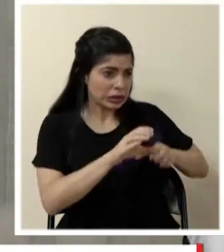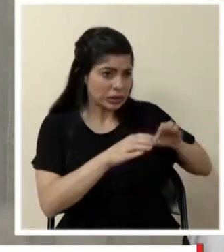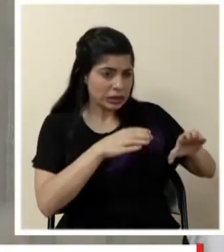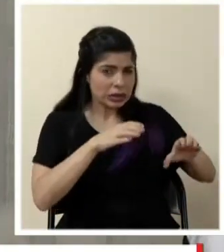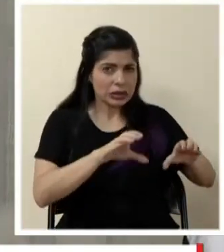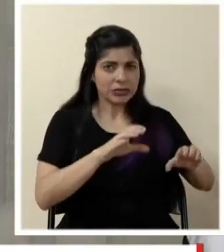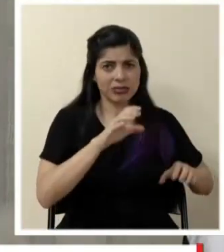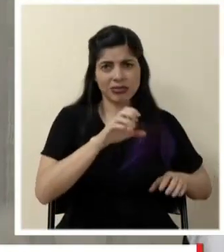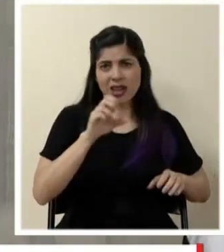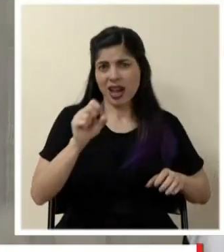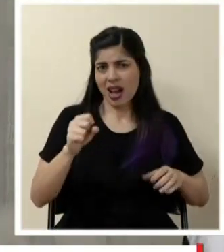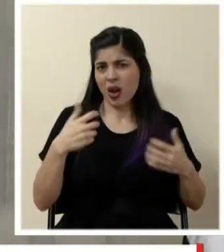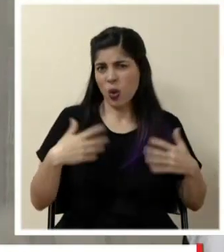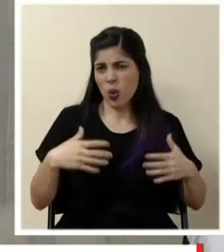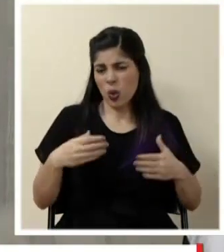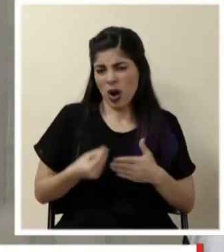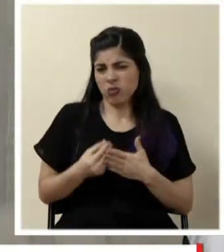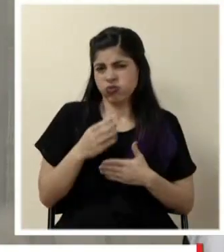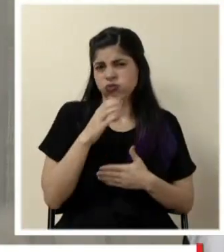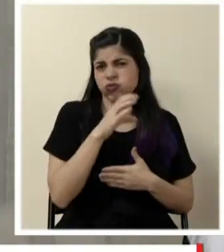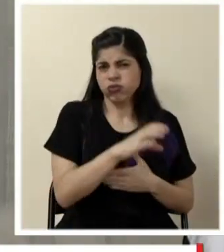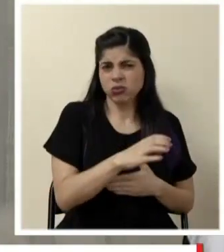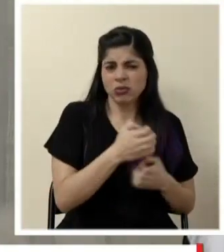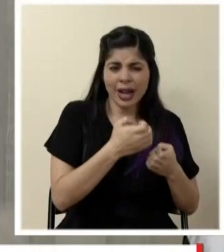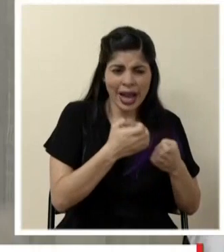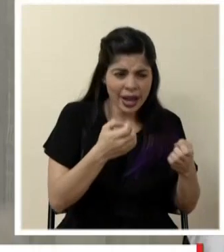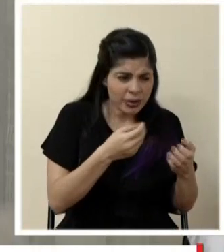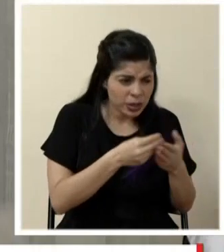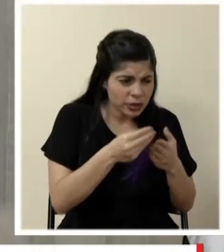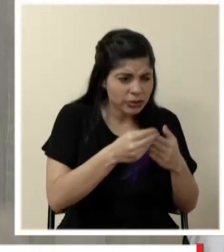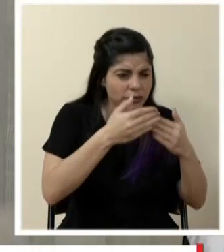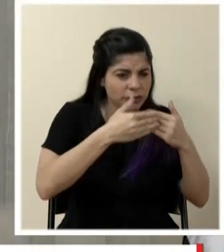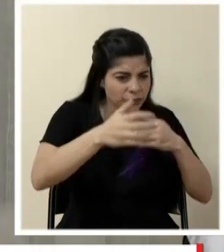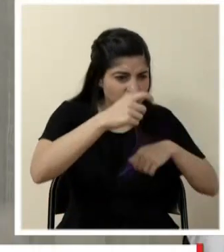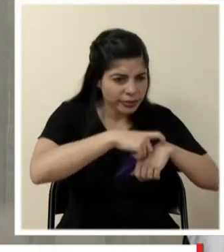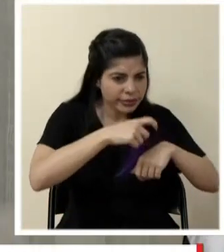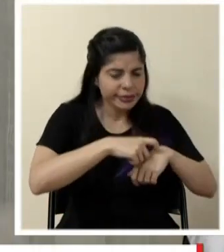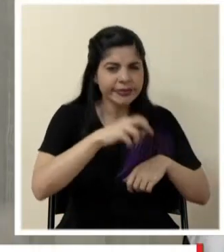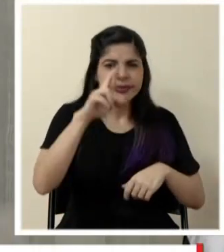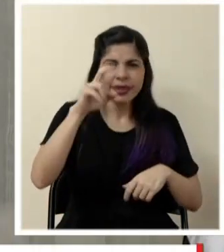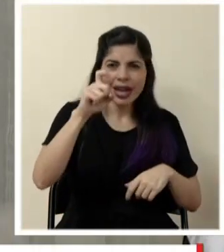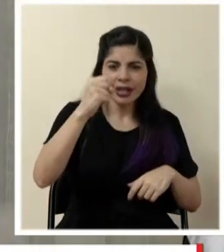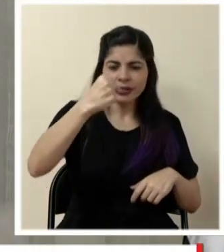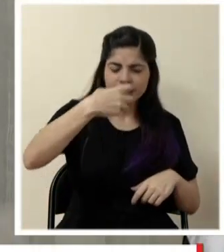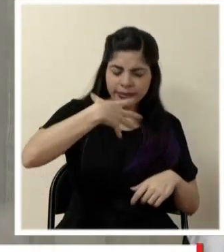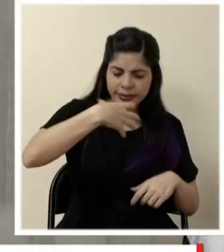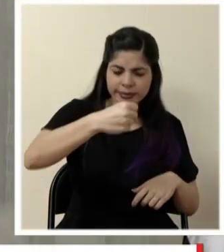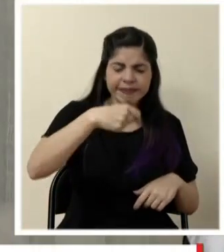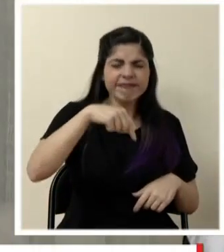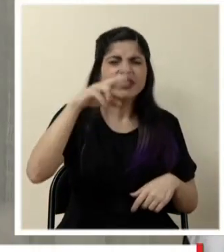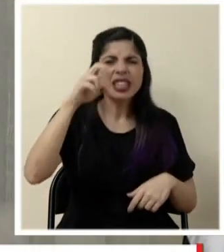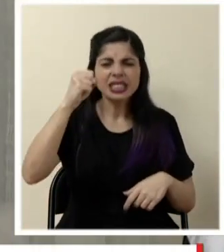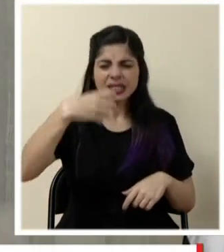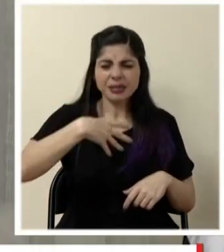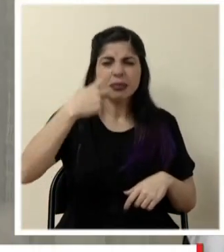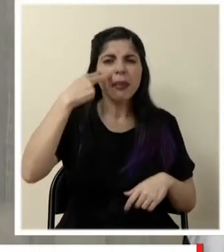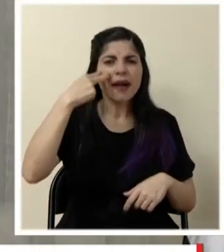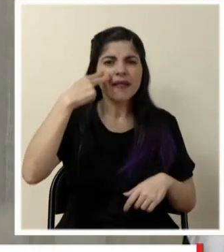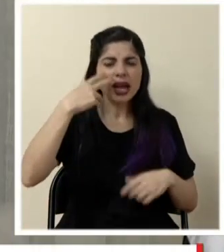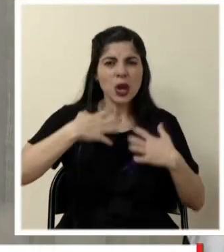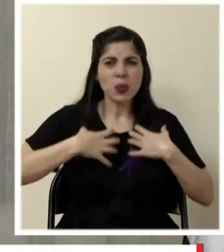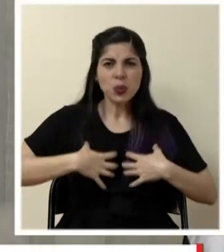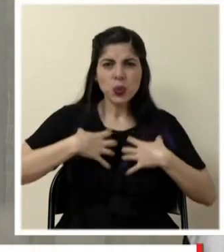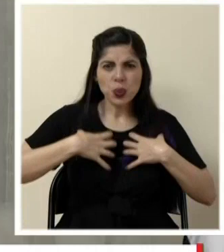caja ha invertido más en equipo duradero como rayos X que se usa para ver las condiciones